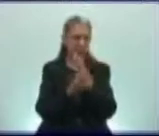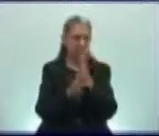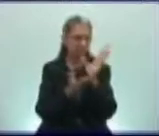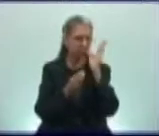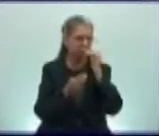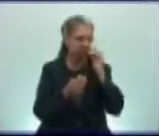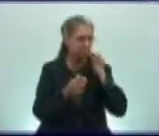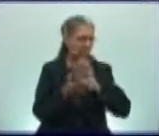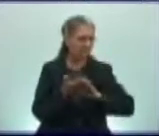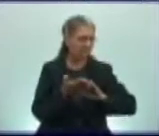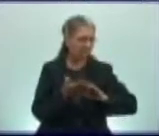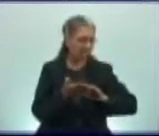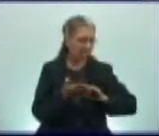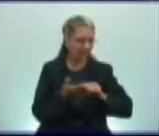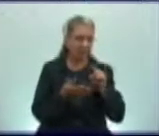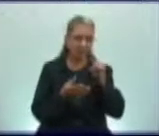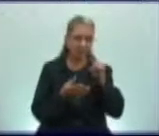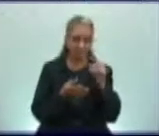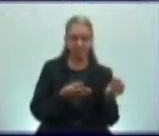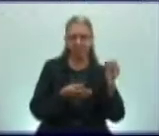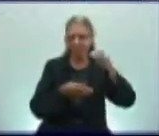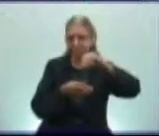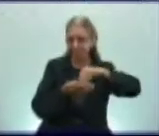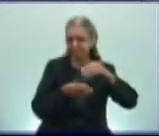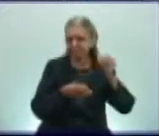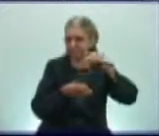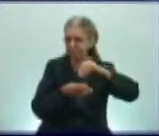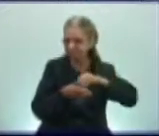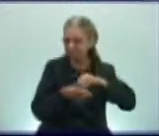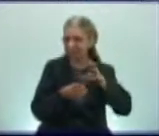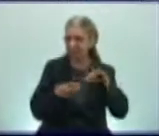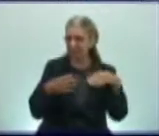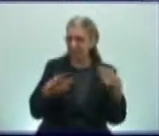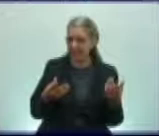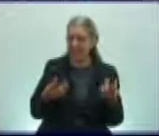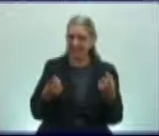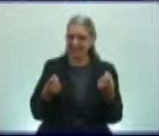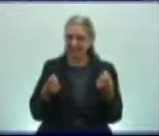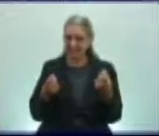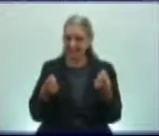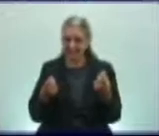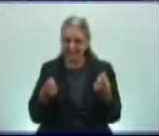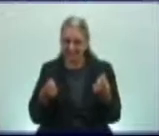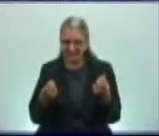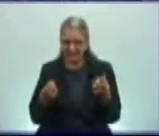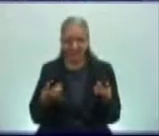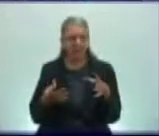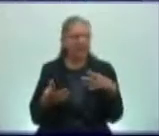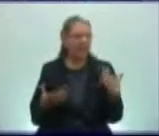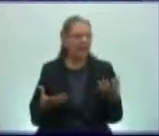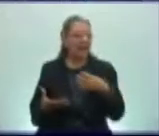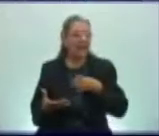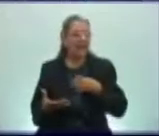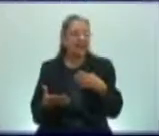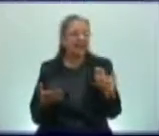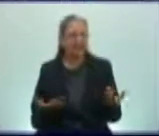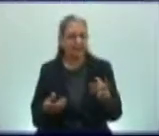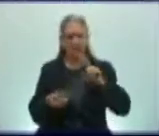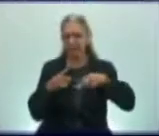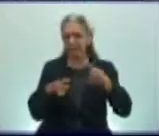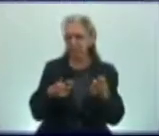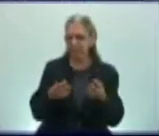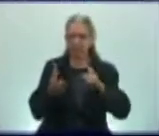para completarlo debes tener en cuenta qué les dan, qué elementos tienen para entonces